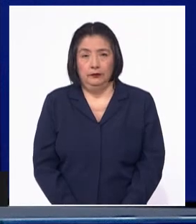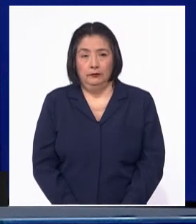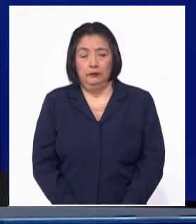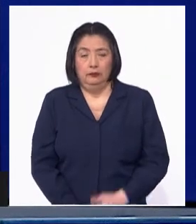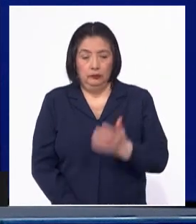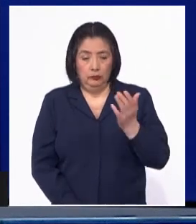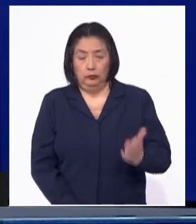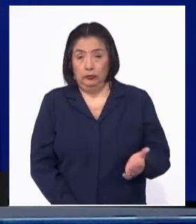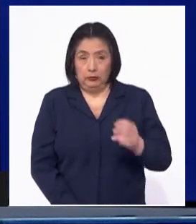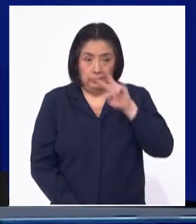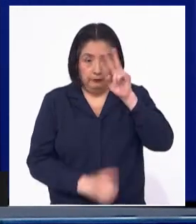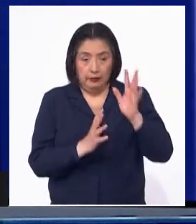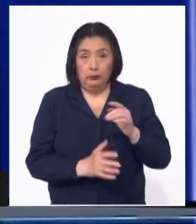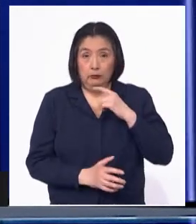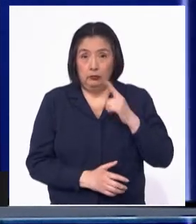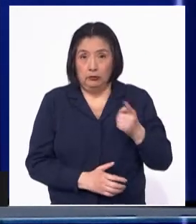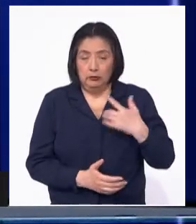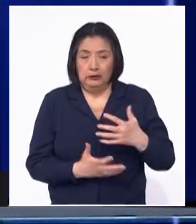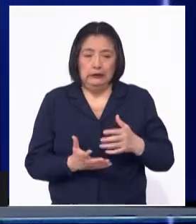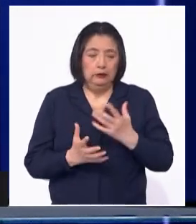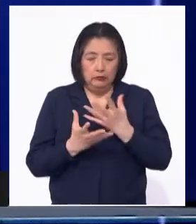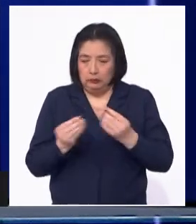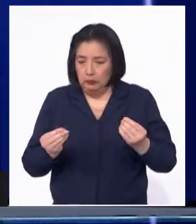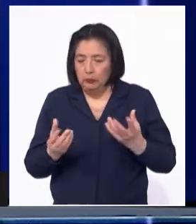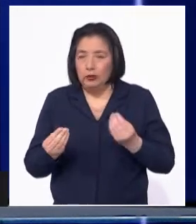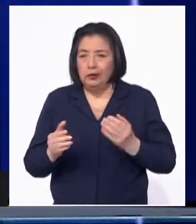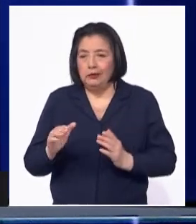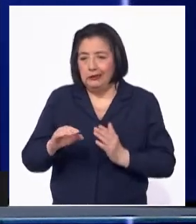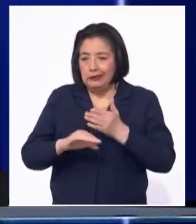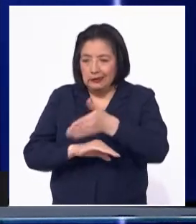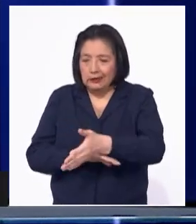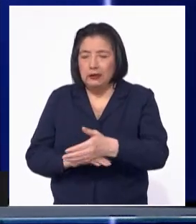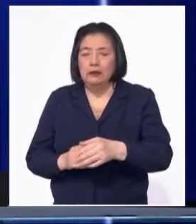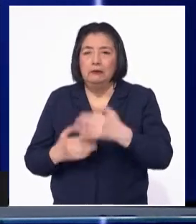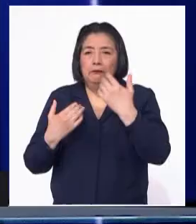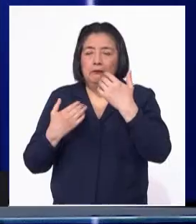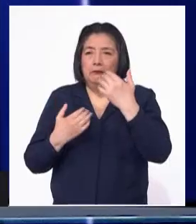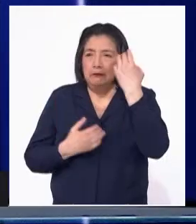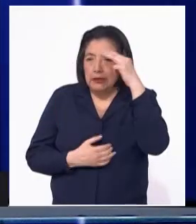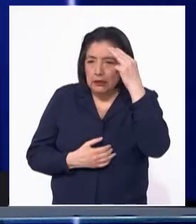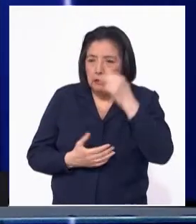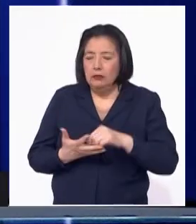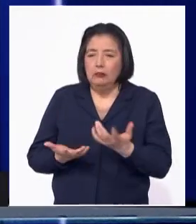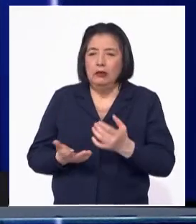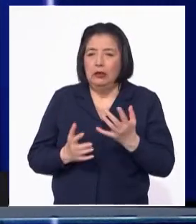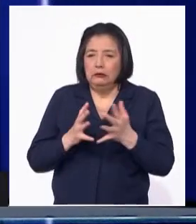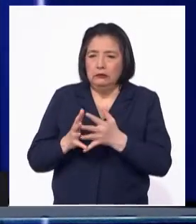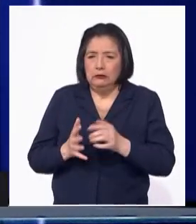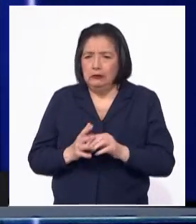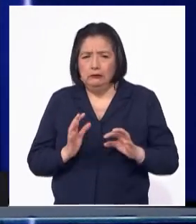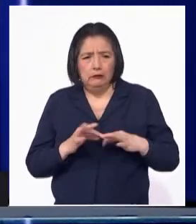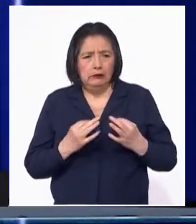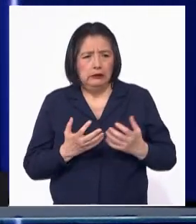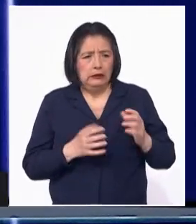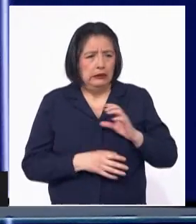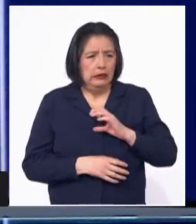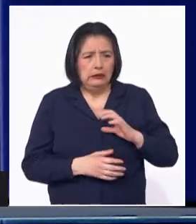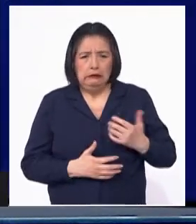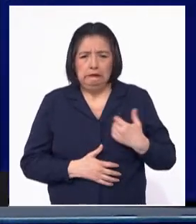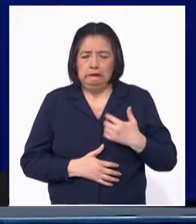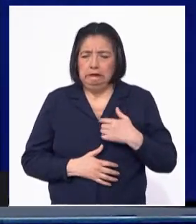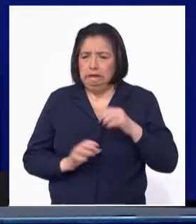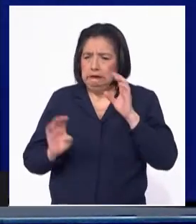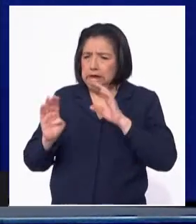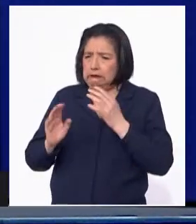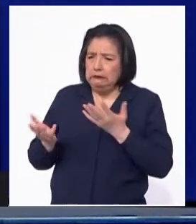una ciudadana peruana desapareció al intentar cruzar la frontera desde México hacia Estados Unidos. Su familia está en el Callao más que preocupada. Trilce Reyes nos amplía